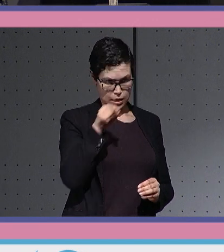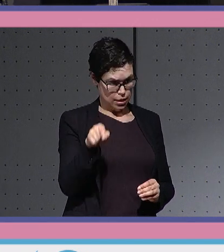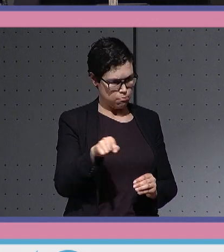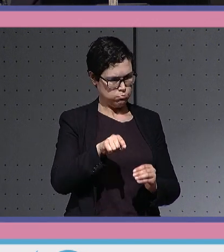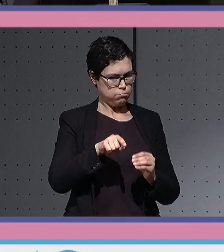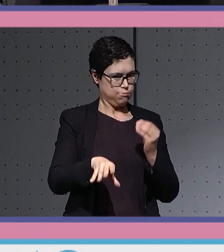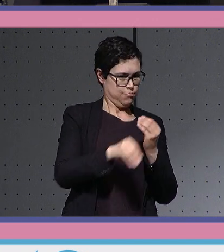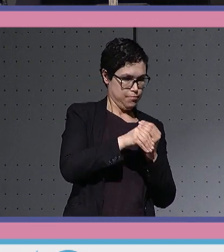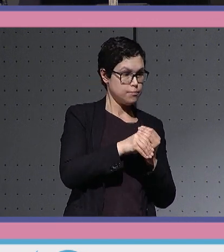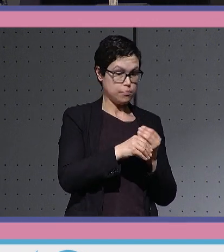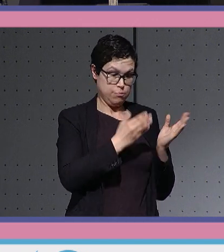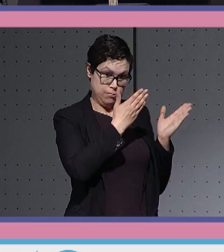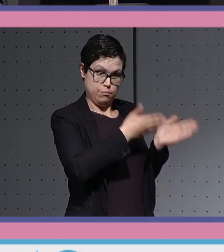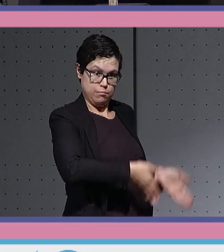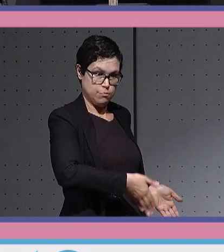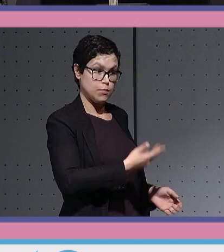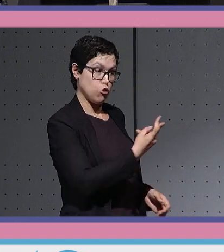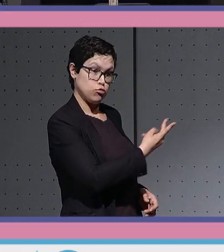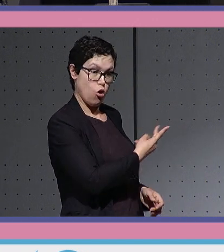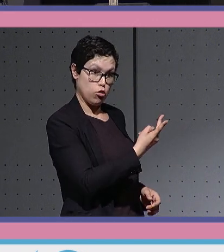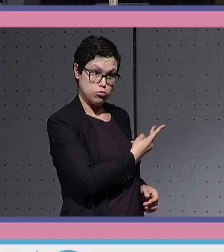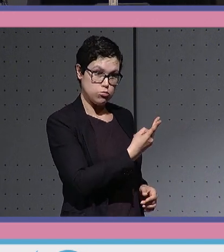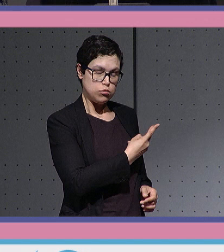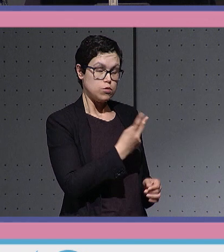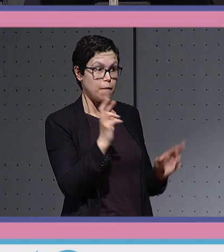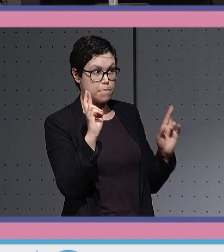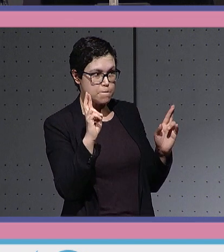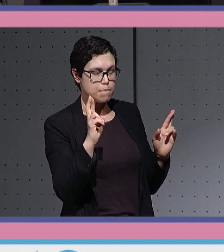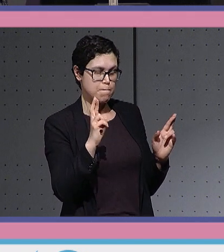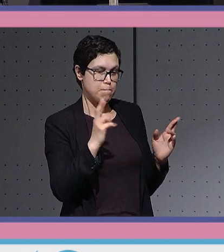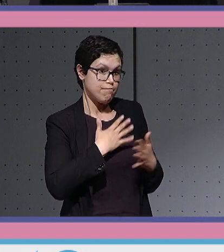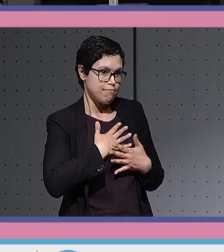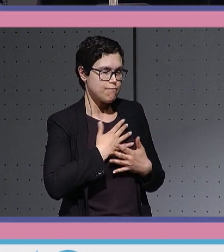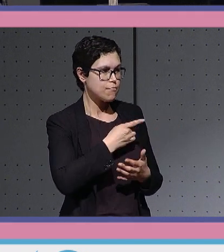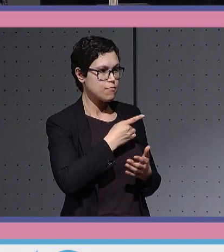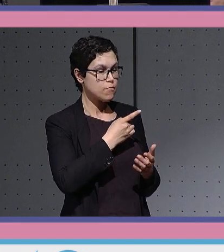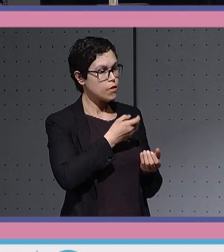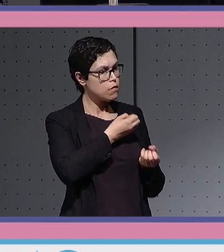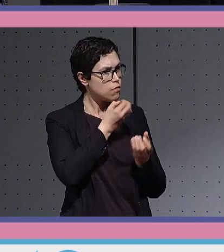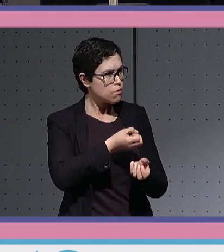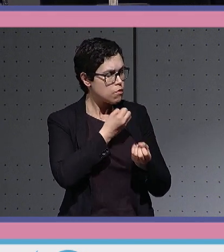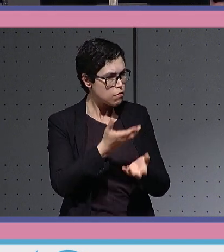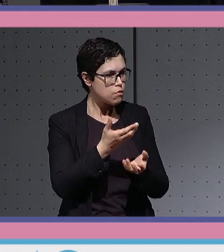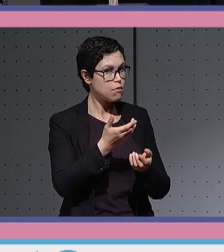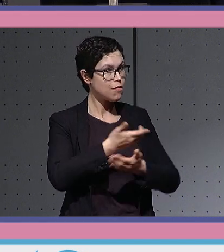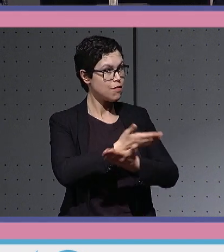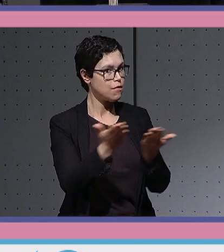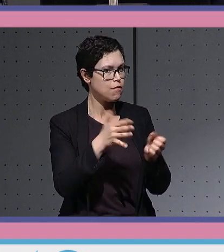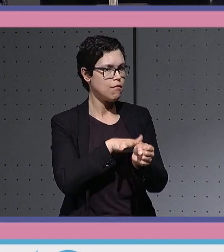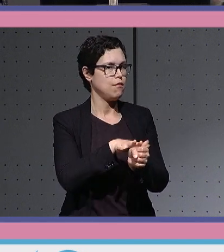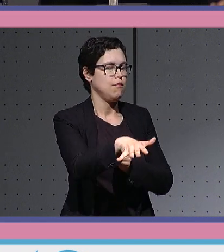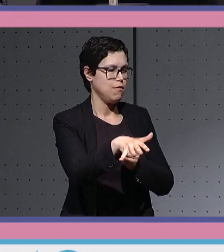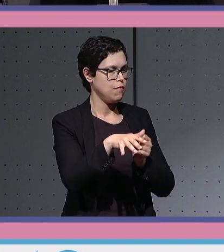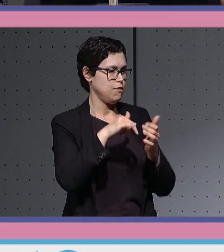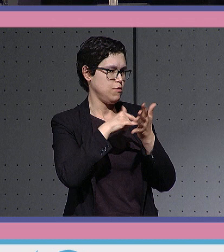aquí están y espero y deseo y no tengo ninguna duda en que nos van a ayudar pues, a resolver muchos de estos